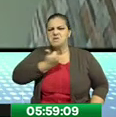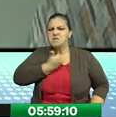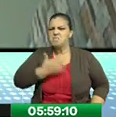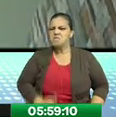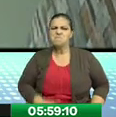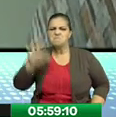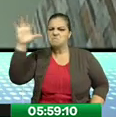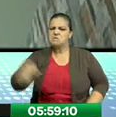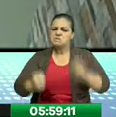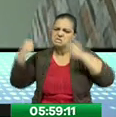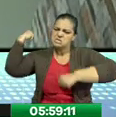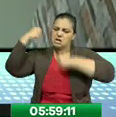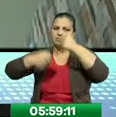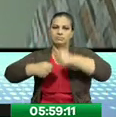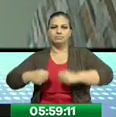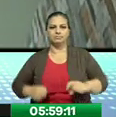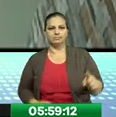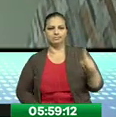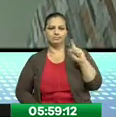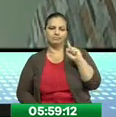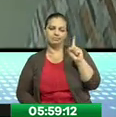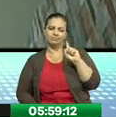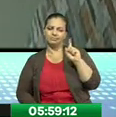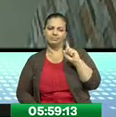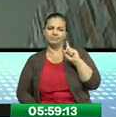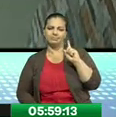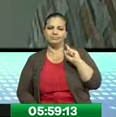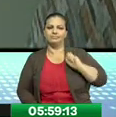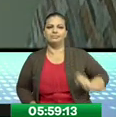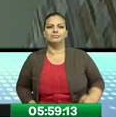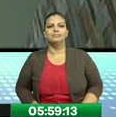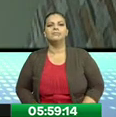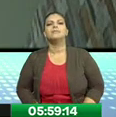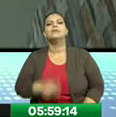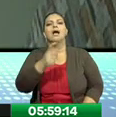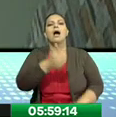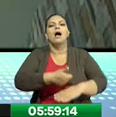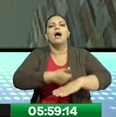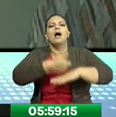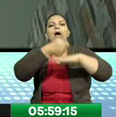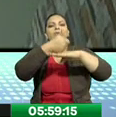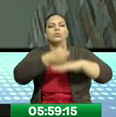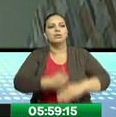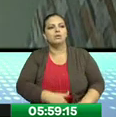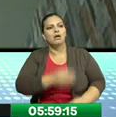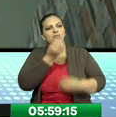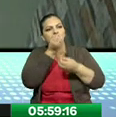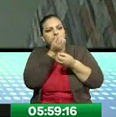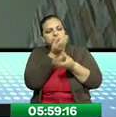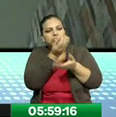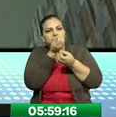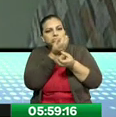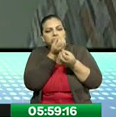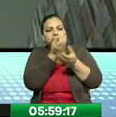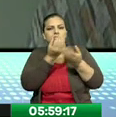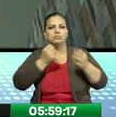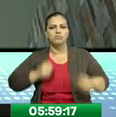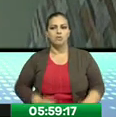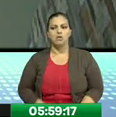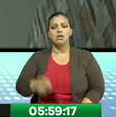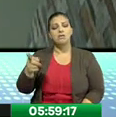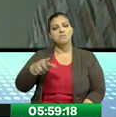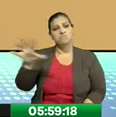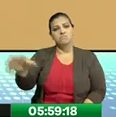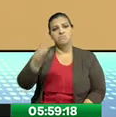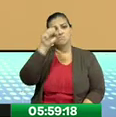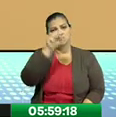buscar los cánones legales para llegar a un buen final y que detengan al susodicho.